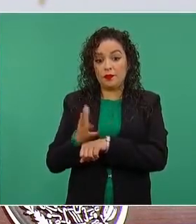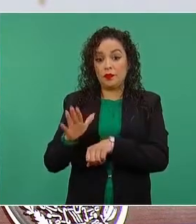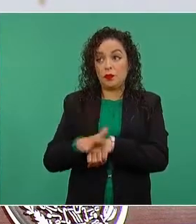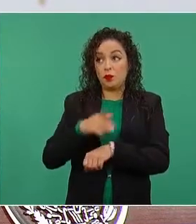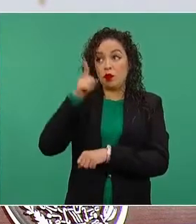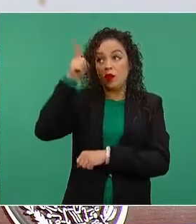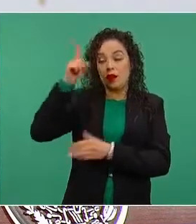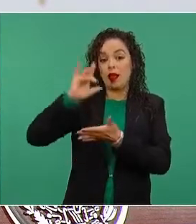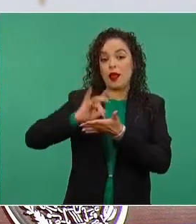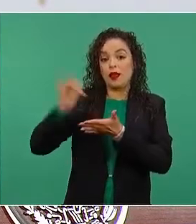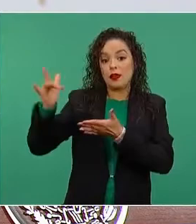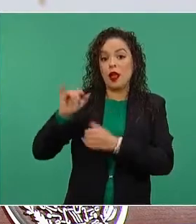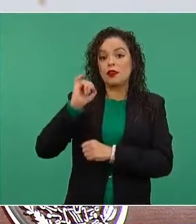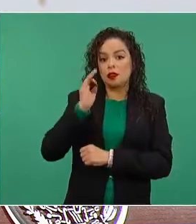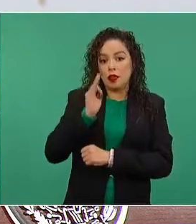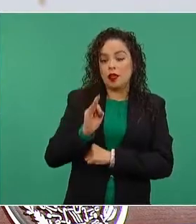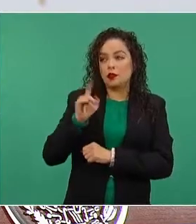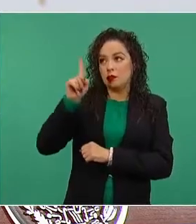albergue,